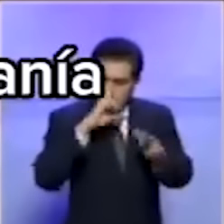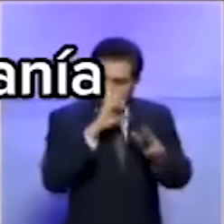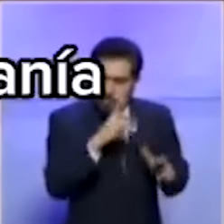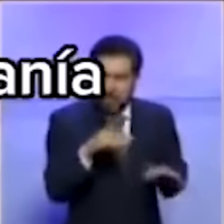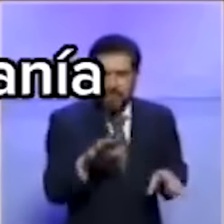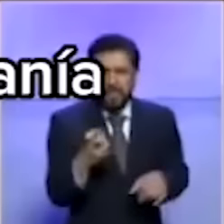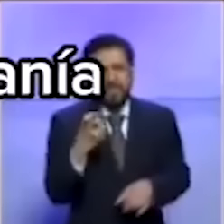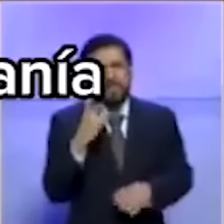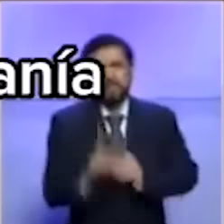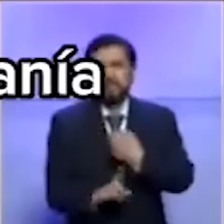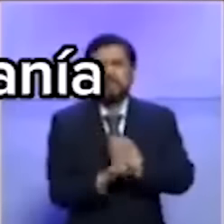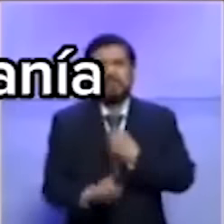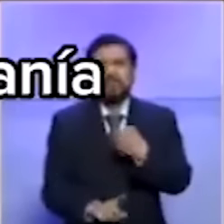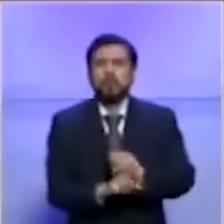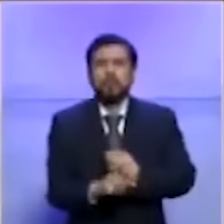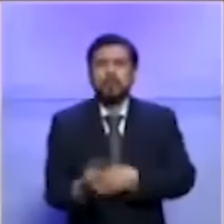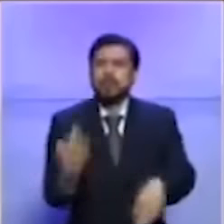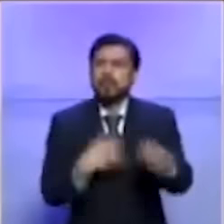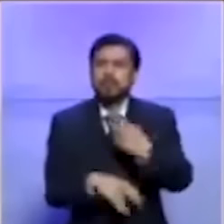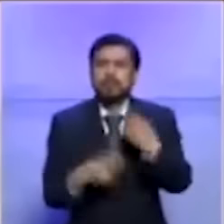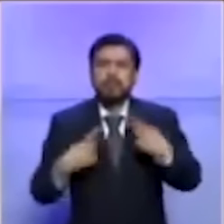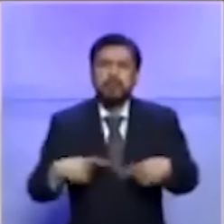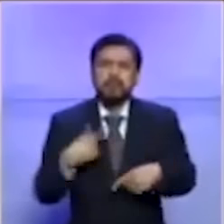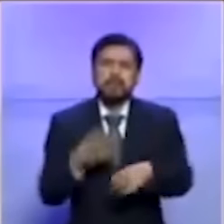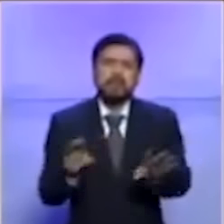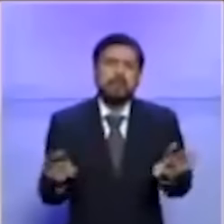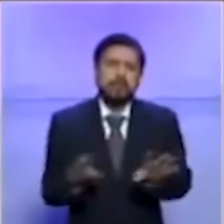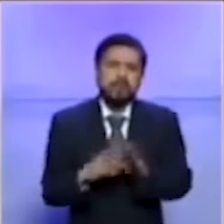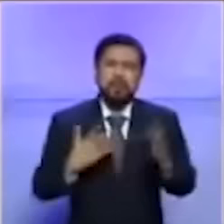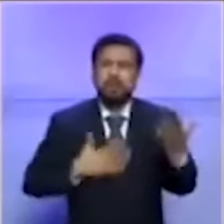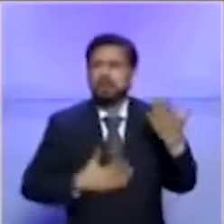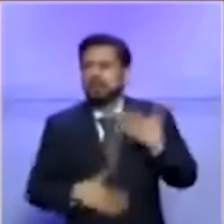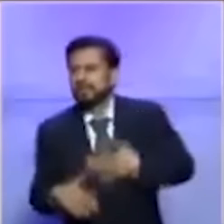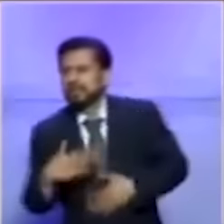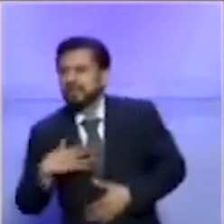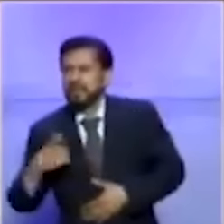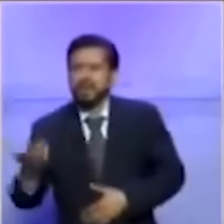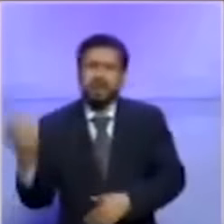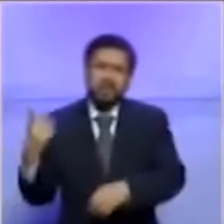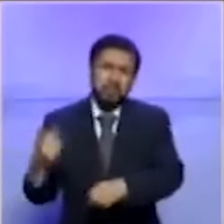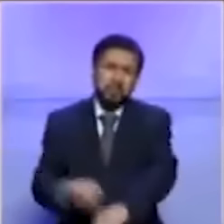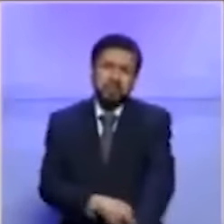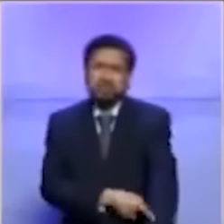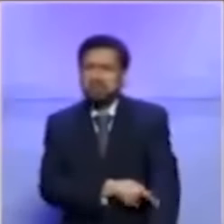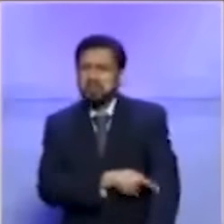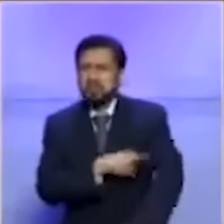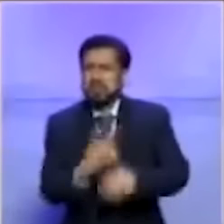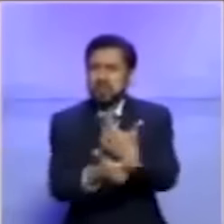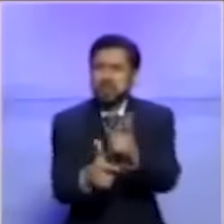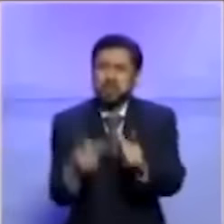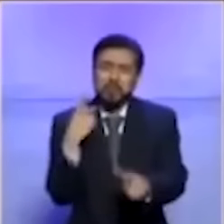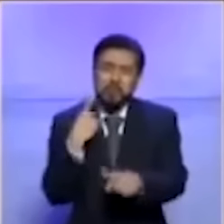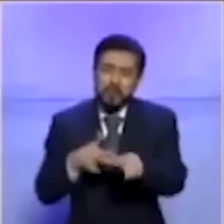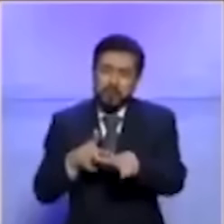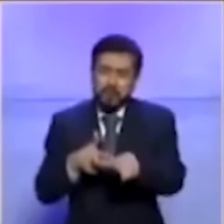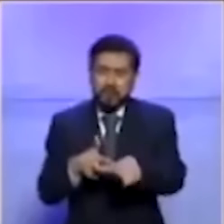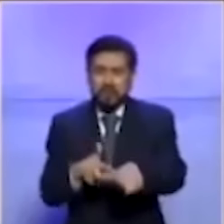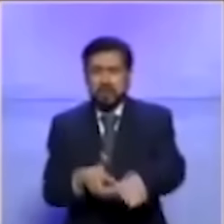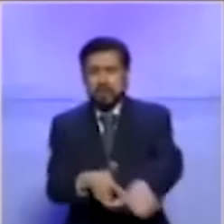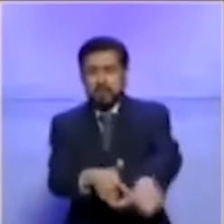innecesario de la ciudadanía por campañas particularmente largas siguiendo con las